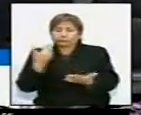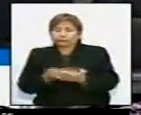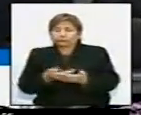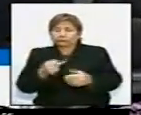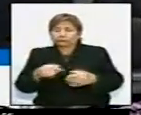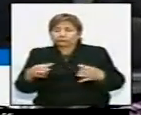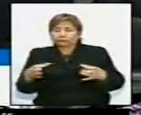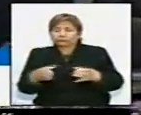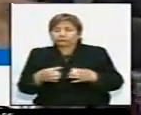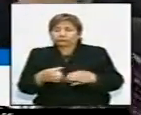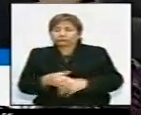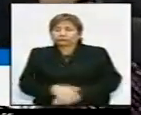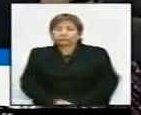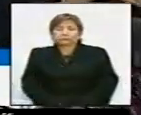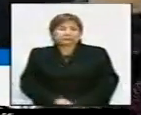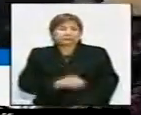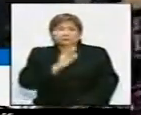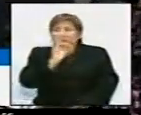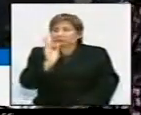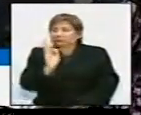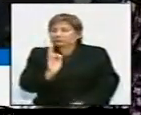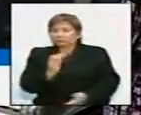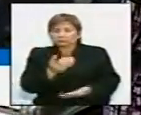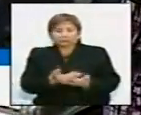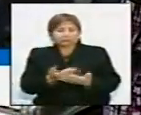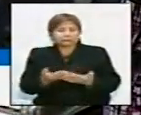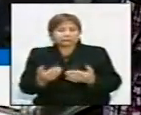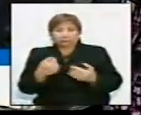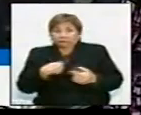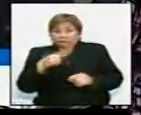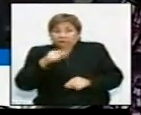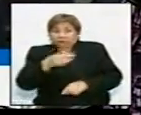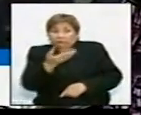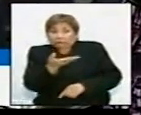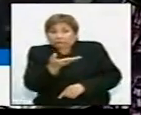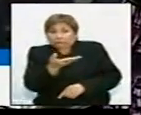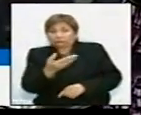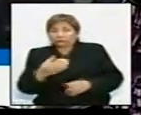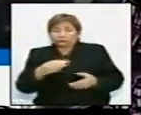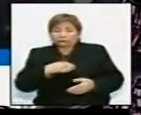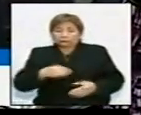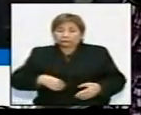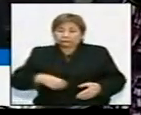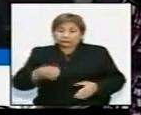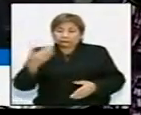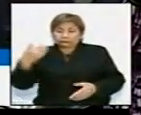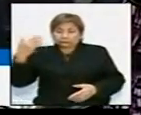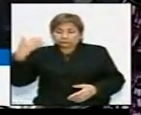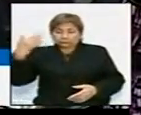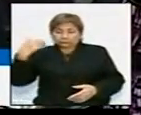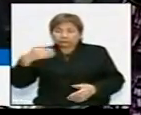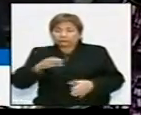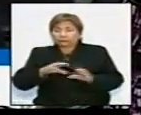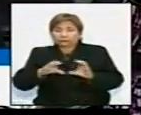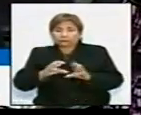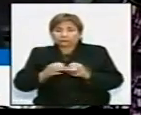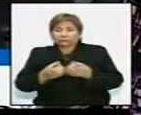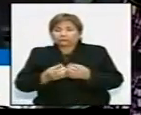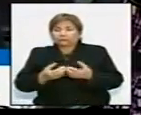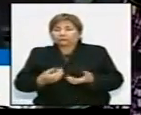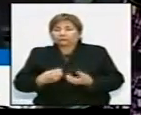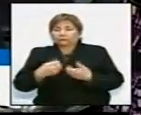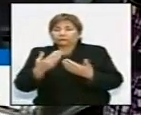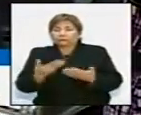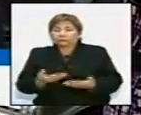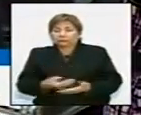Congreso, ninguna gestión, y no es porque esté acá la ministra, ninguna gestión, ni la anterior ni las otras, han